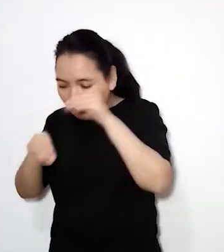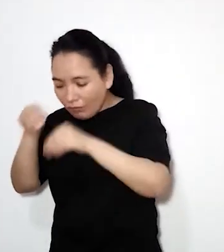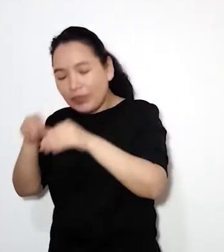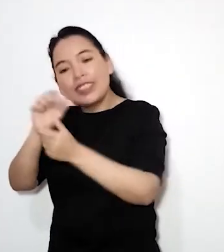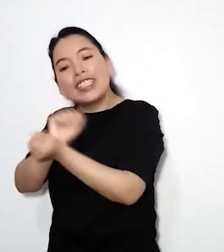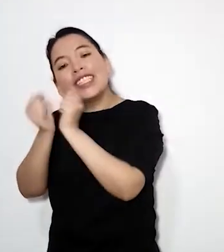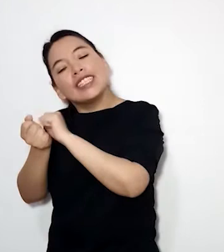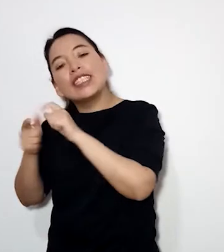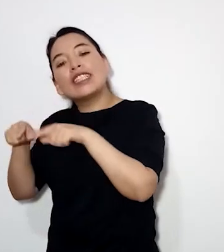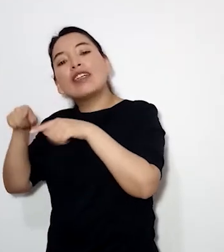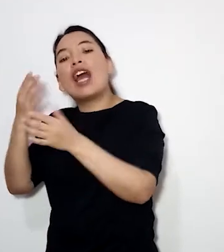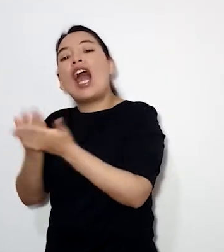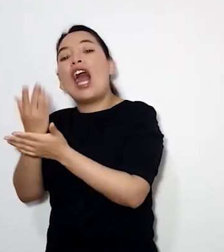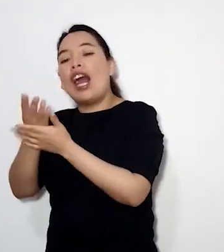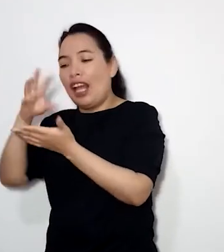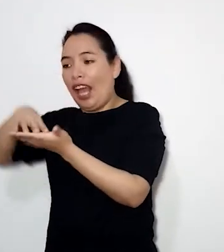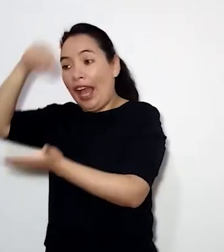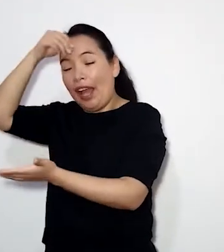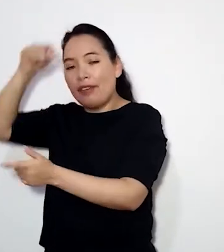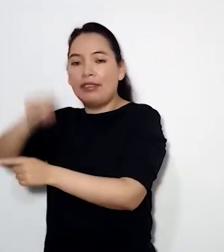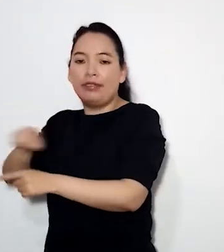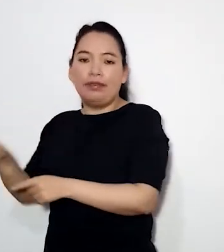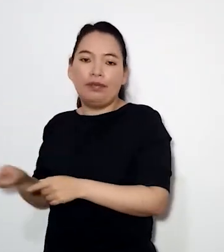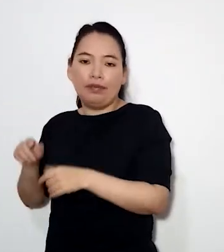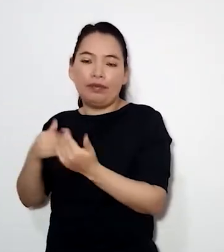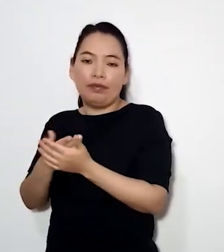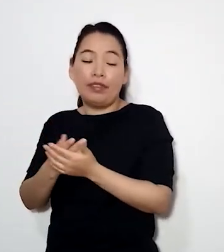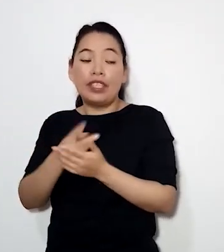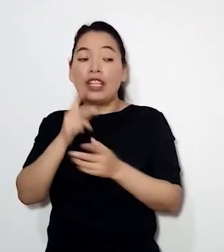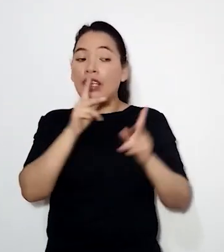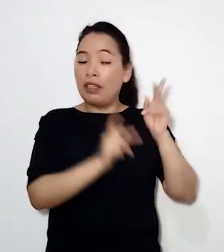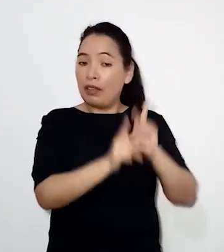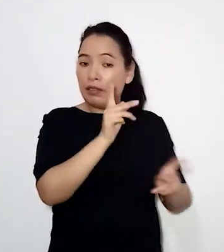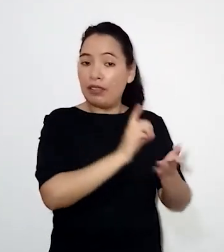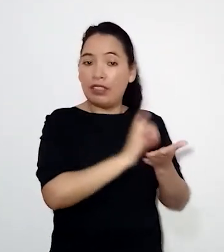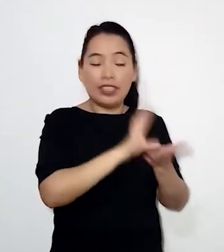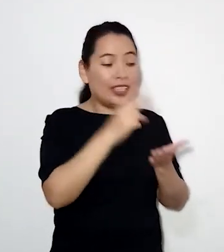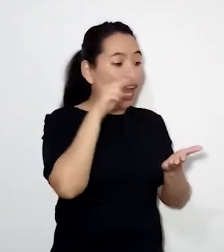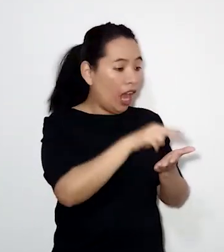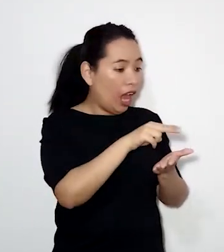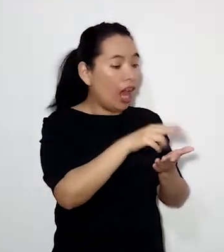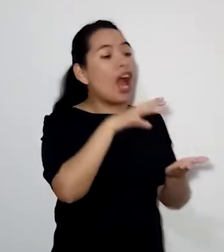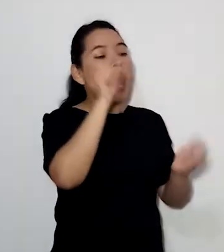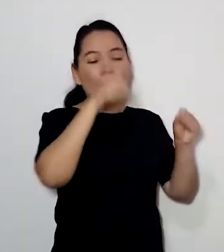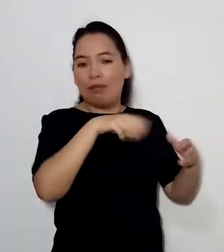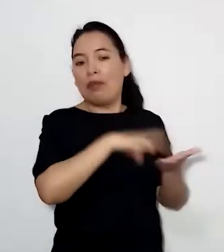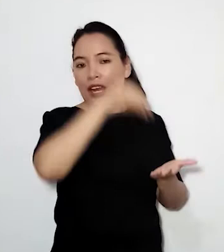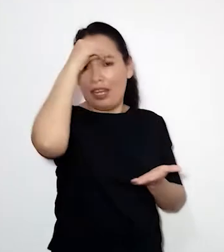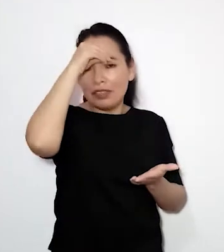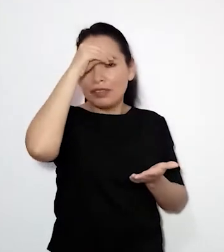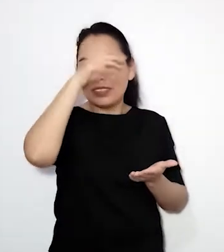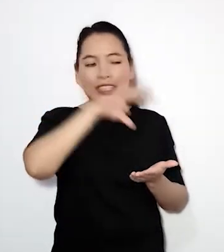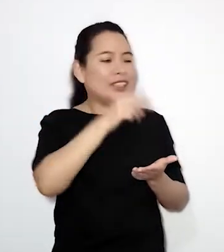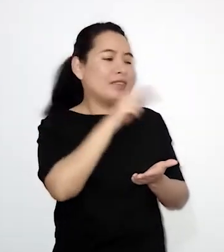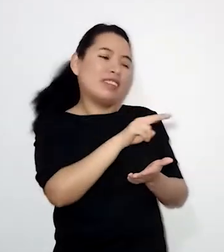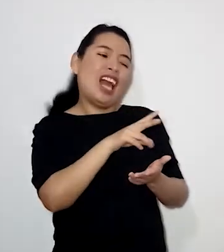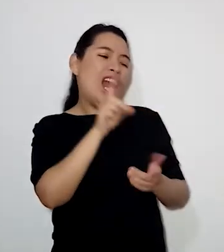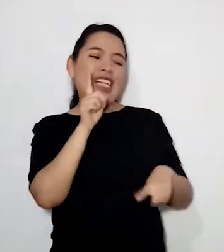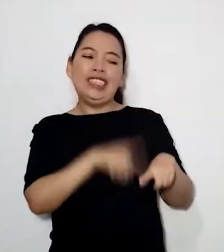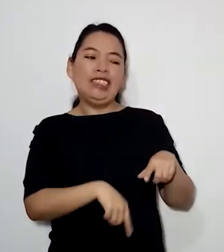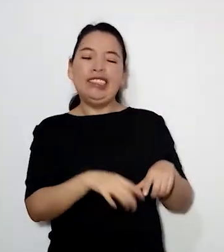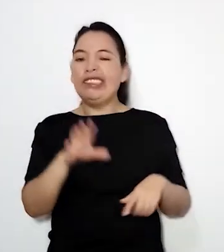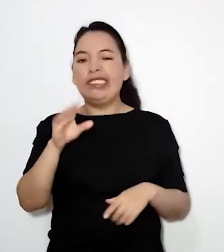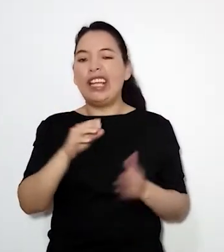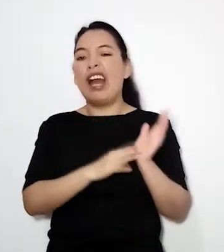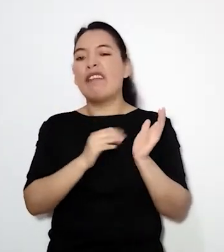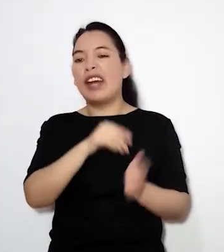Implica ver a las personas con discapacidad como personas que pueden aprender y no como personas incompletas. Y esto lo remarco porque muchas veces se ve